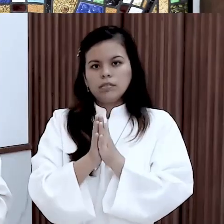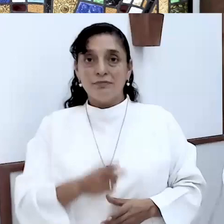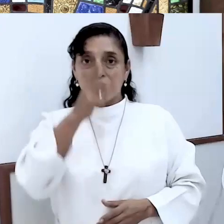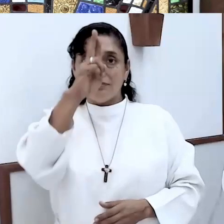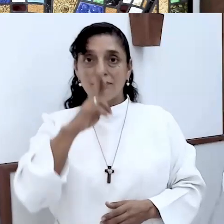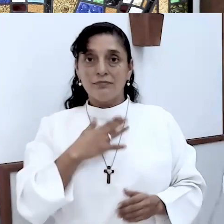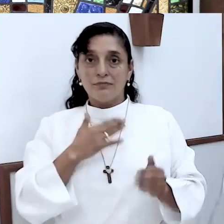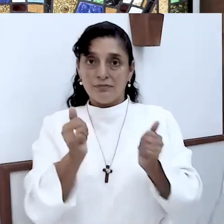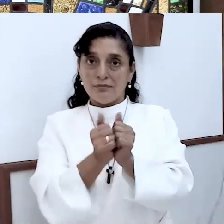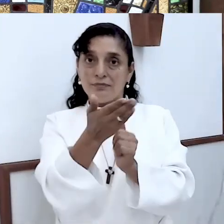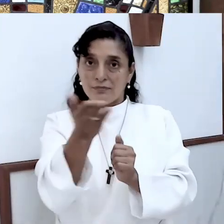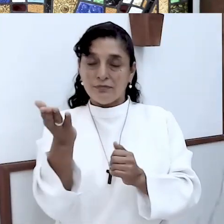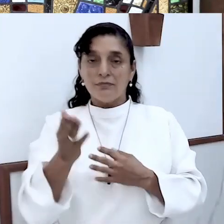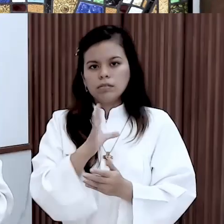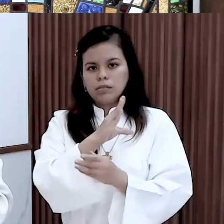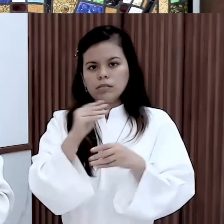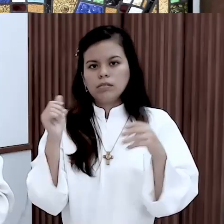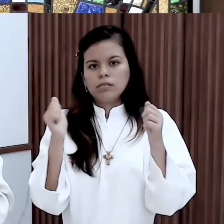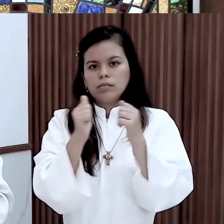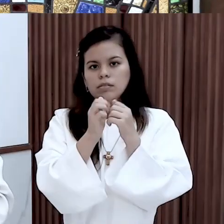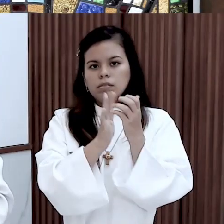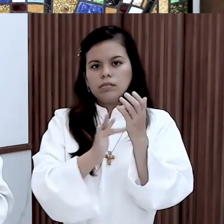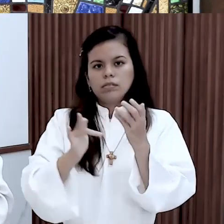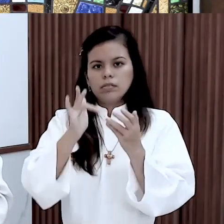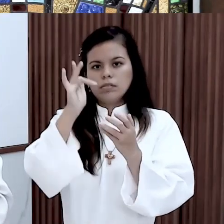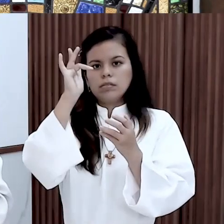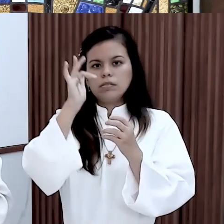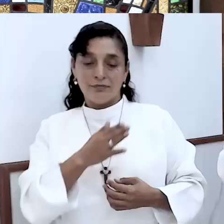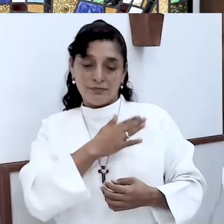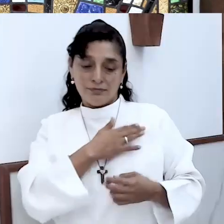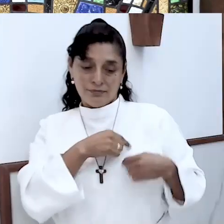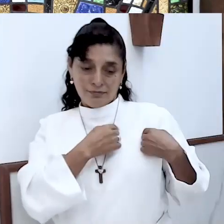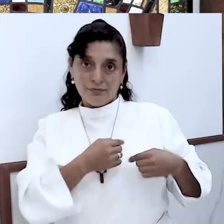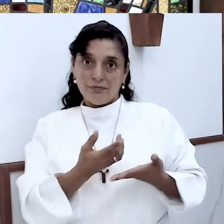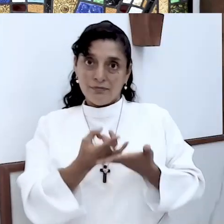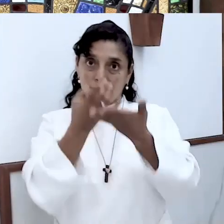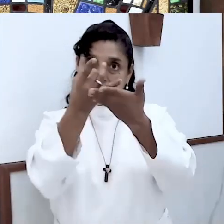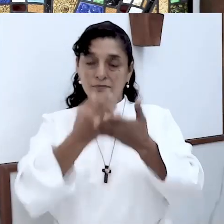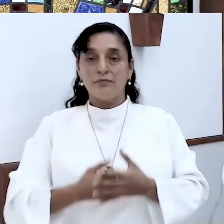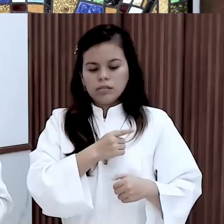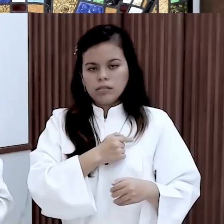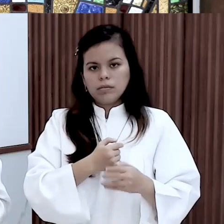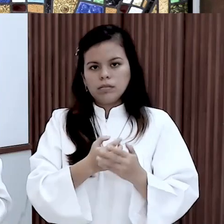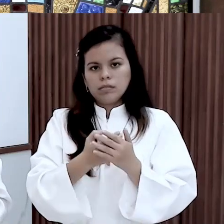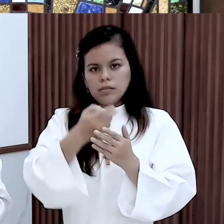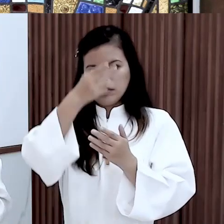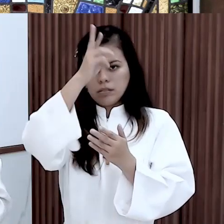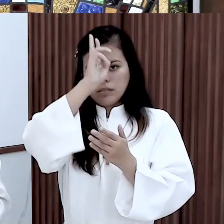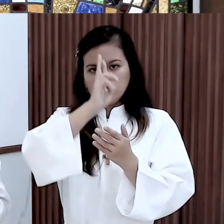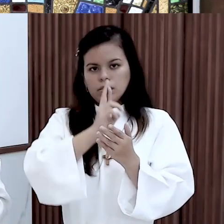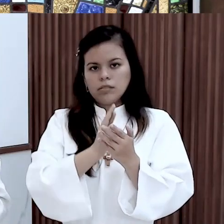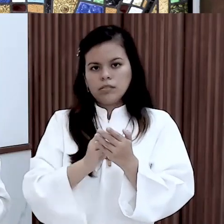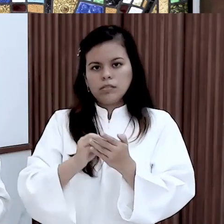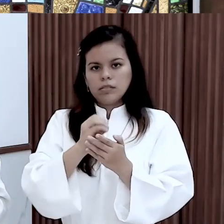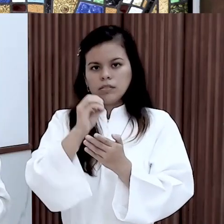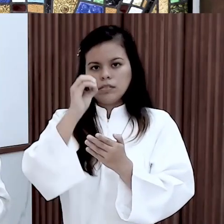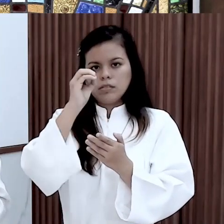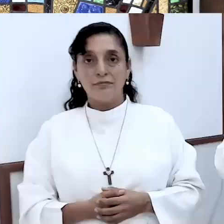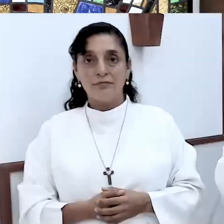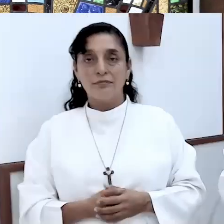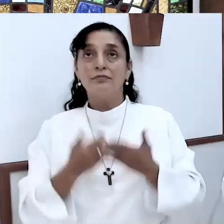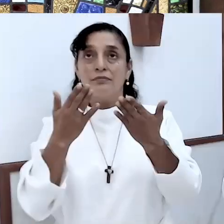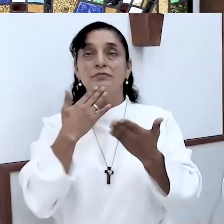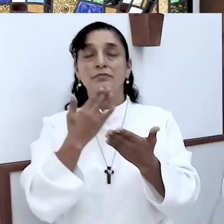El Señor esté con ustedes. Y con su espíritu. Levantemos el corazón. Lo tenemos levantado hacia el Señor.